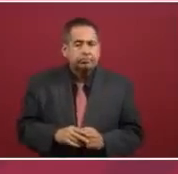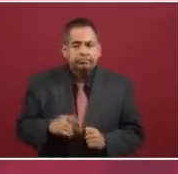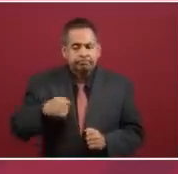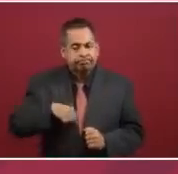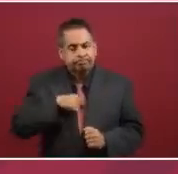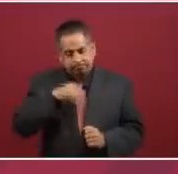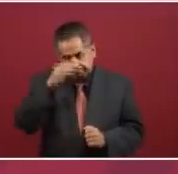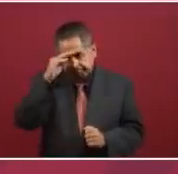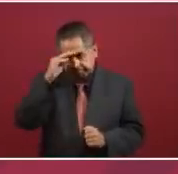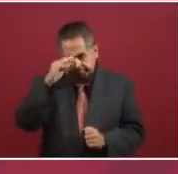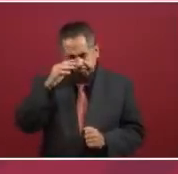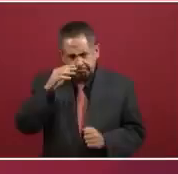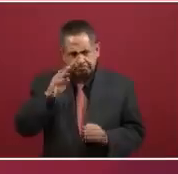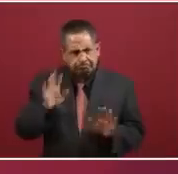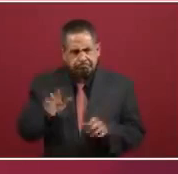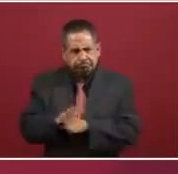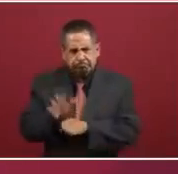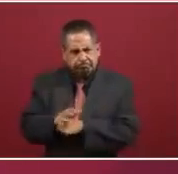vamos a salir